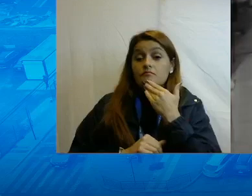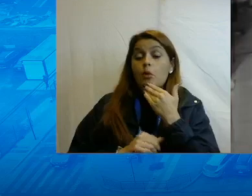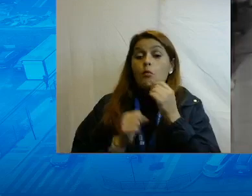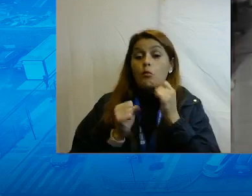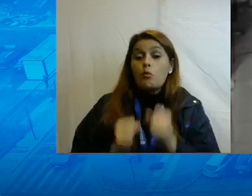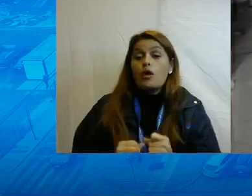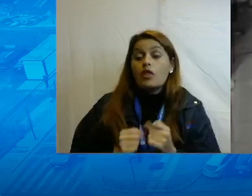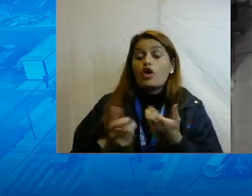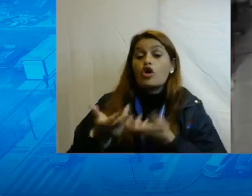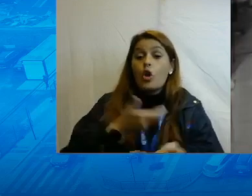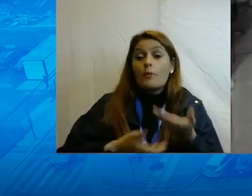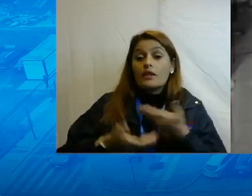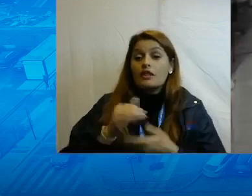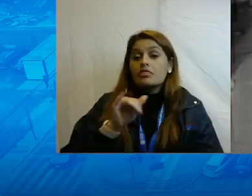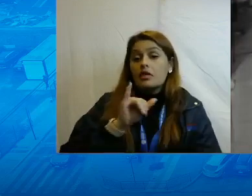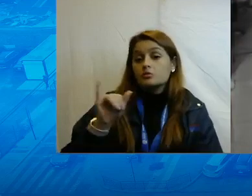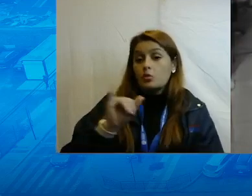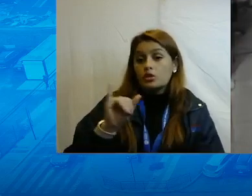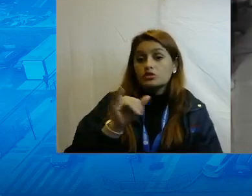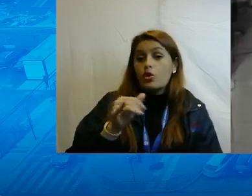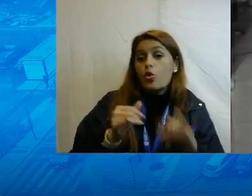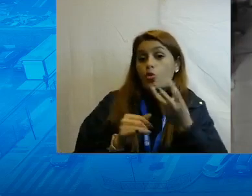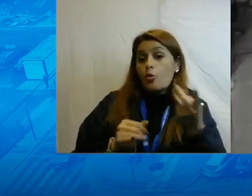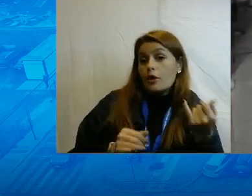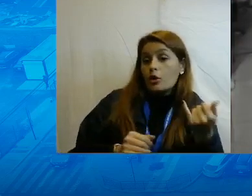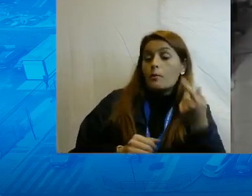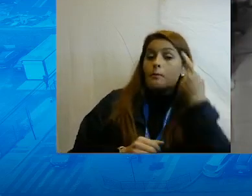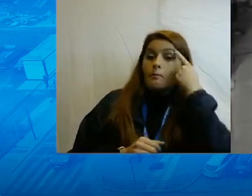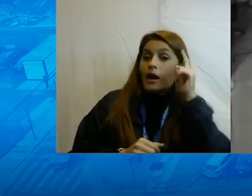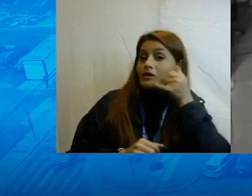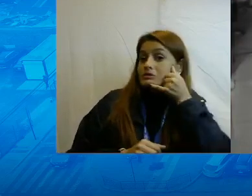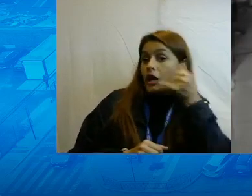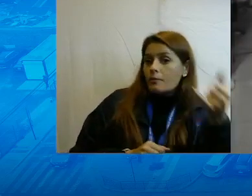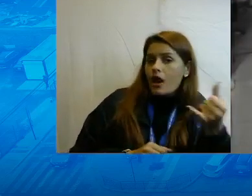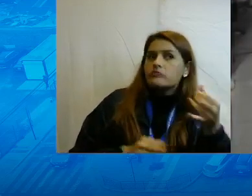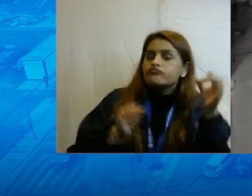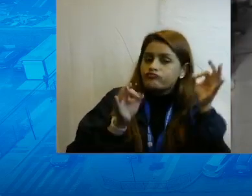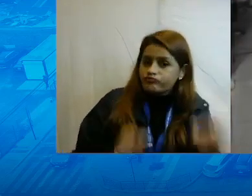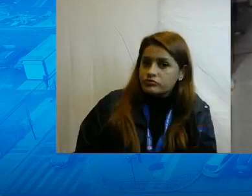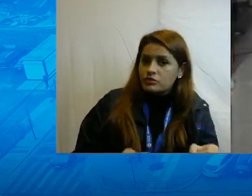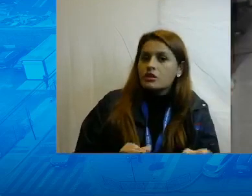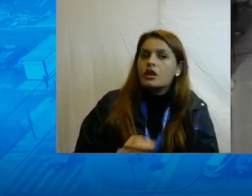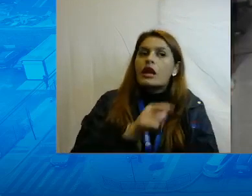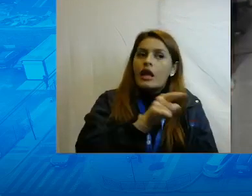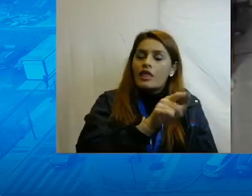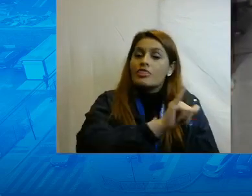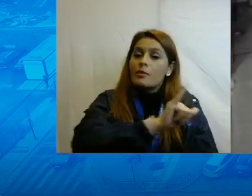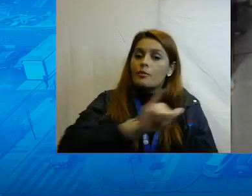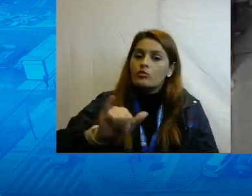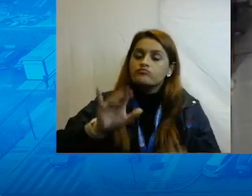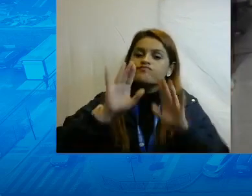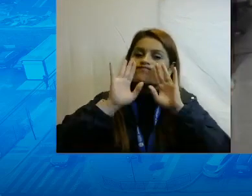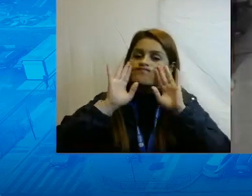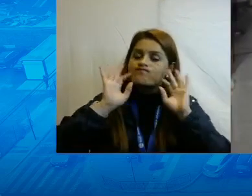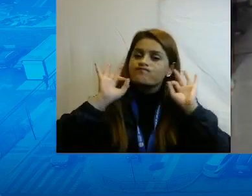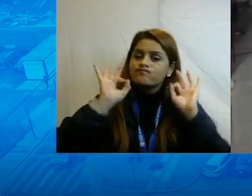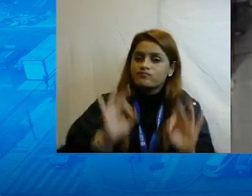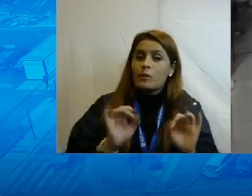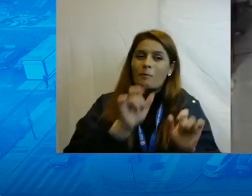puede compartir los contactos para asegurar también y darle certeza a quienes hoy día